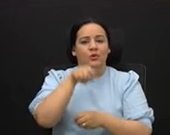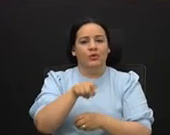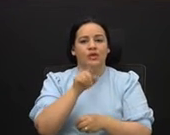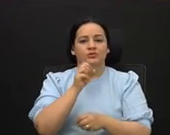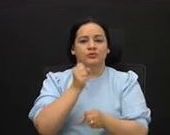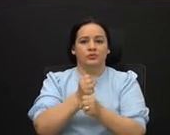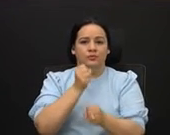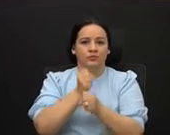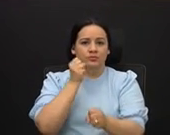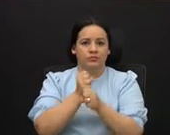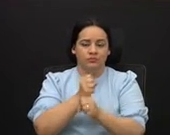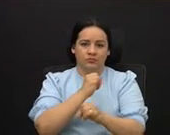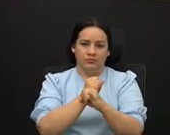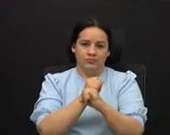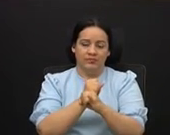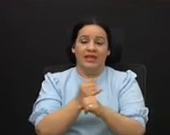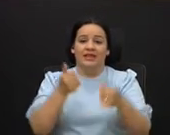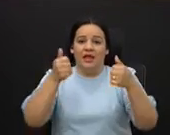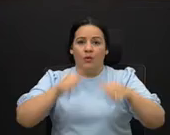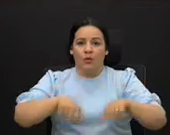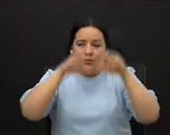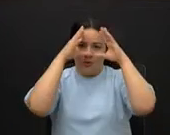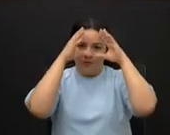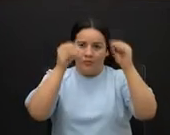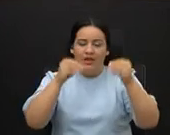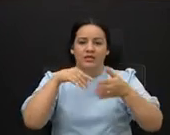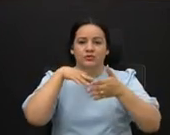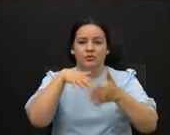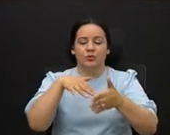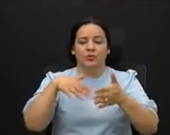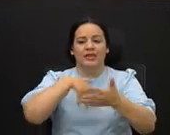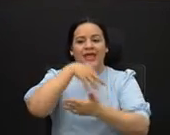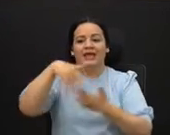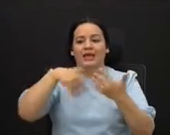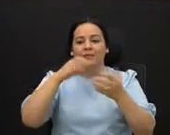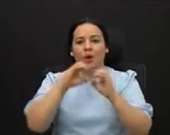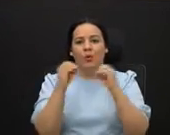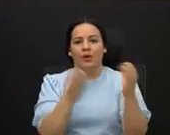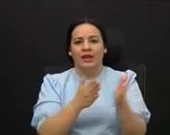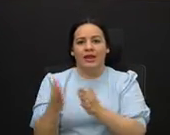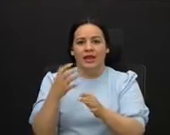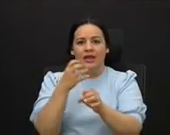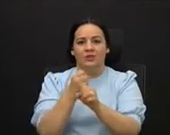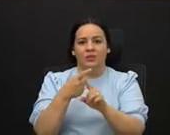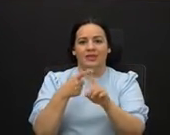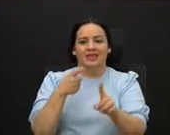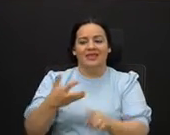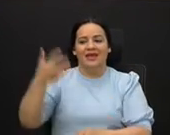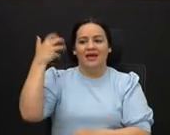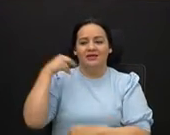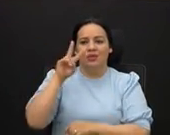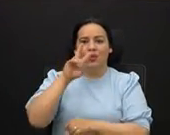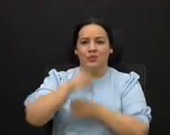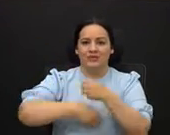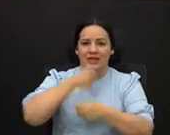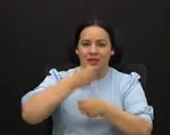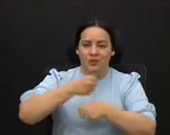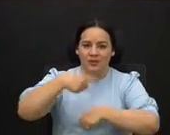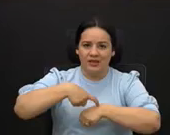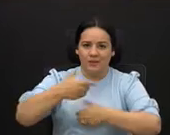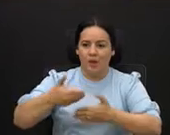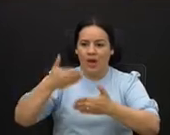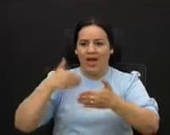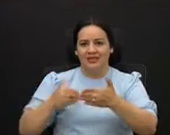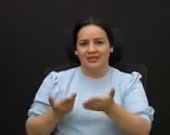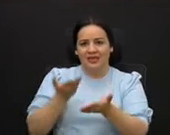institución. Según lo dicen los estudios de clima organizacional, hechos desde hace 2 años, tiempo antes